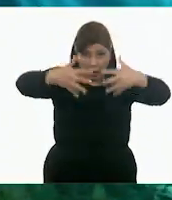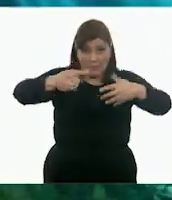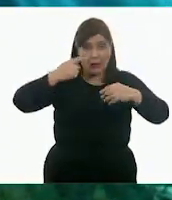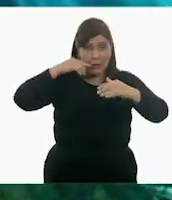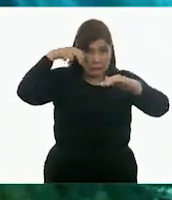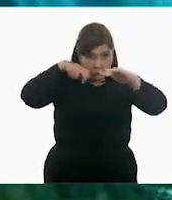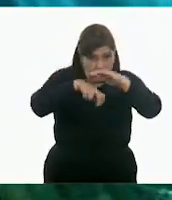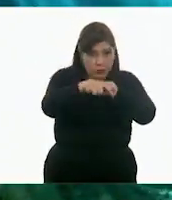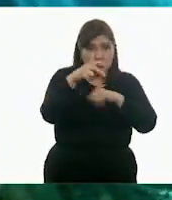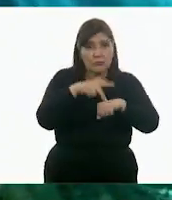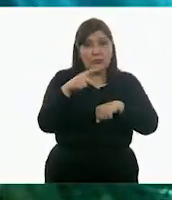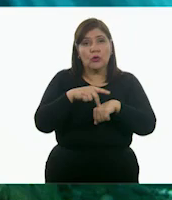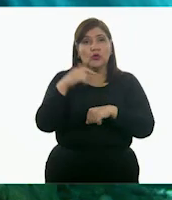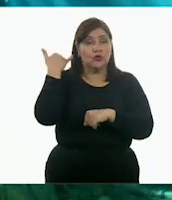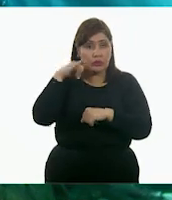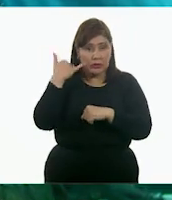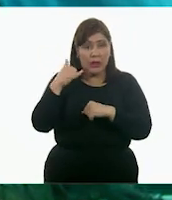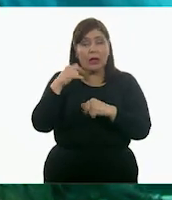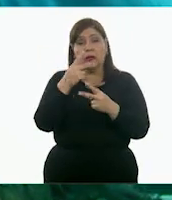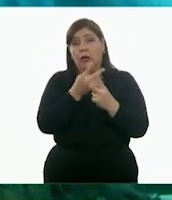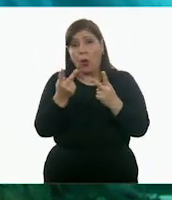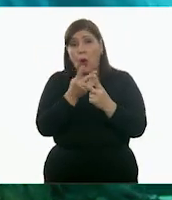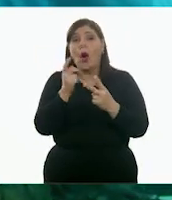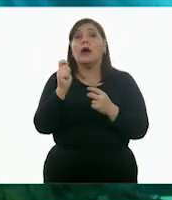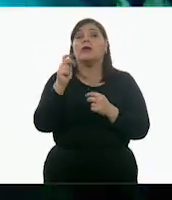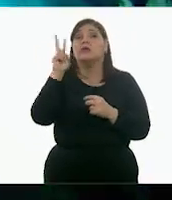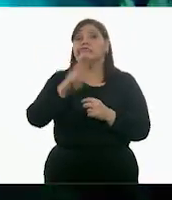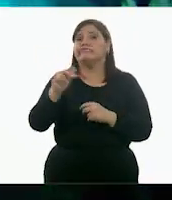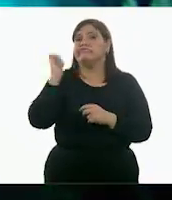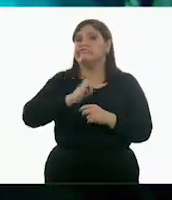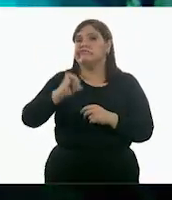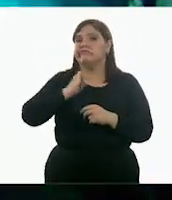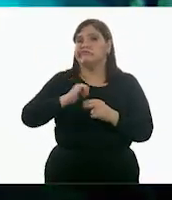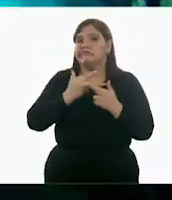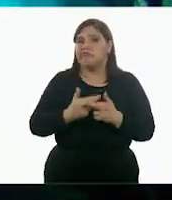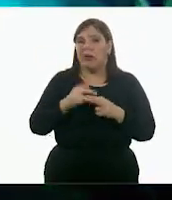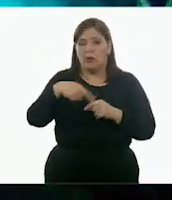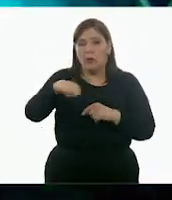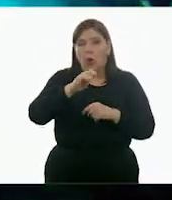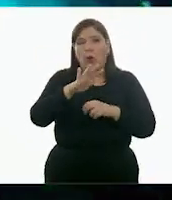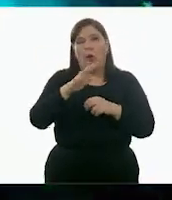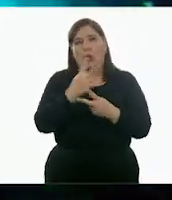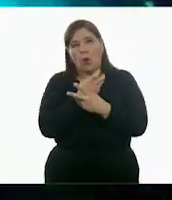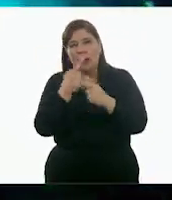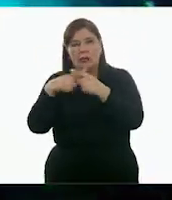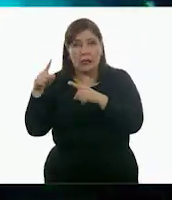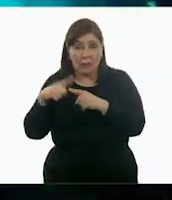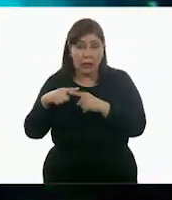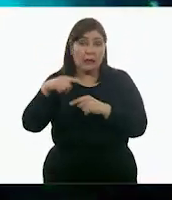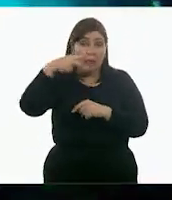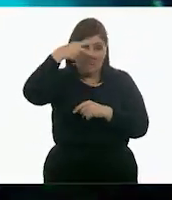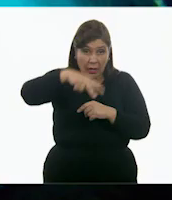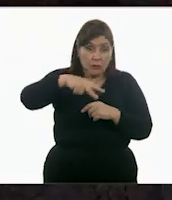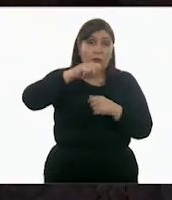los restos humanos más antiguos de México y posiblemente del continente.